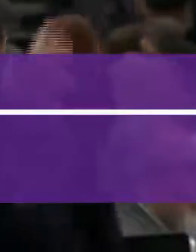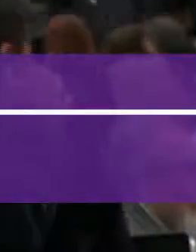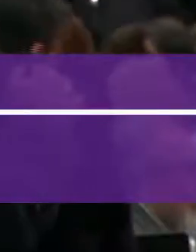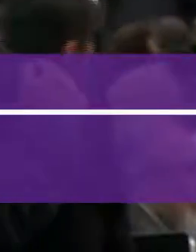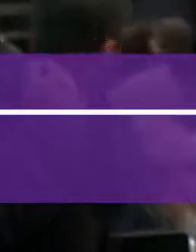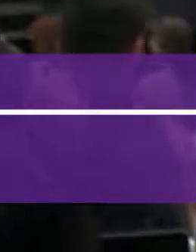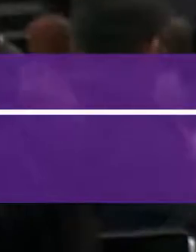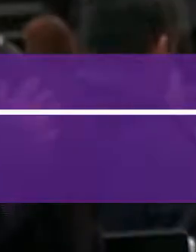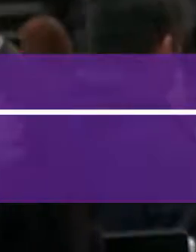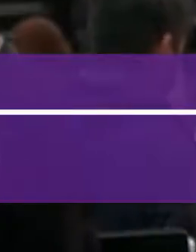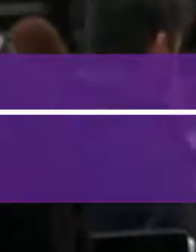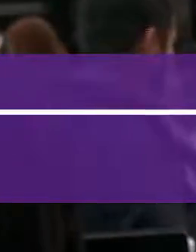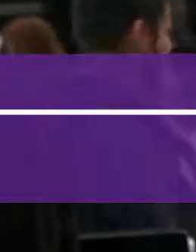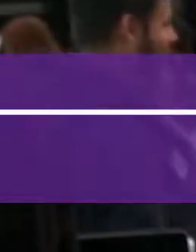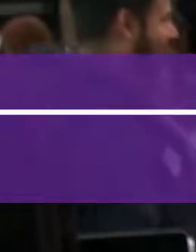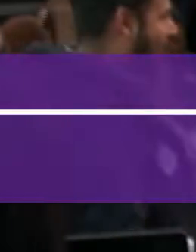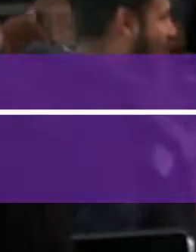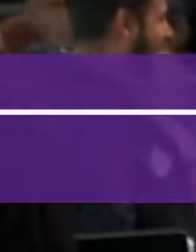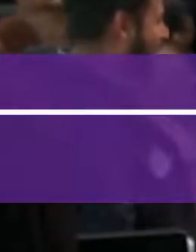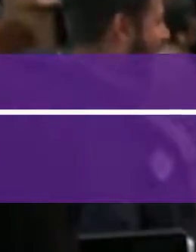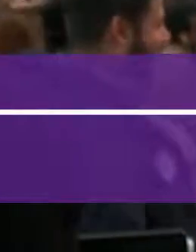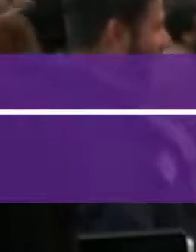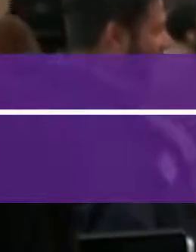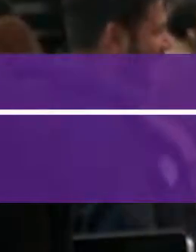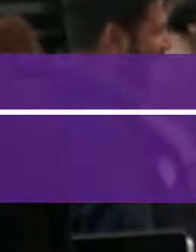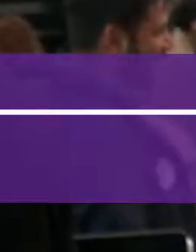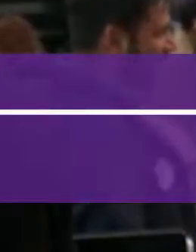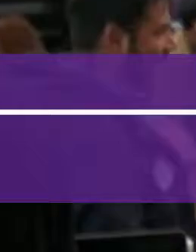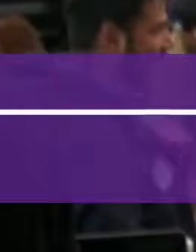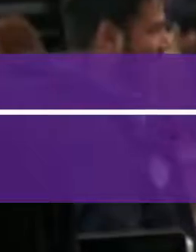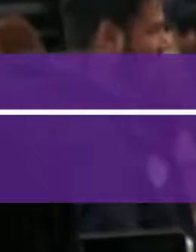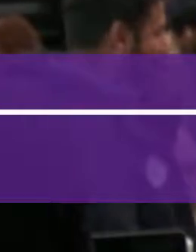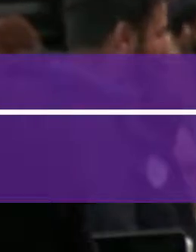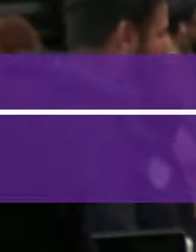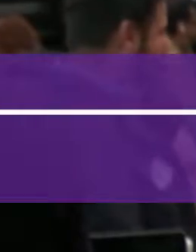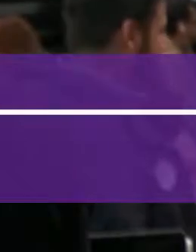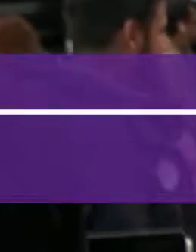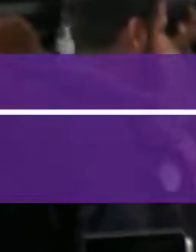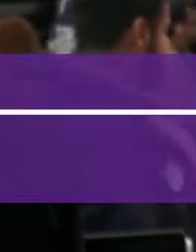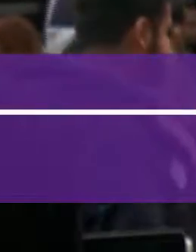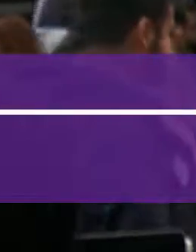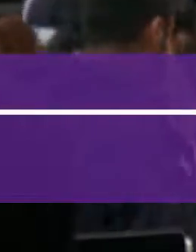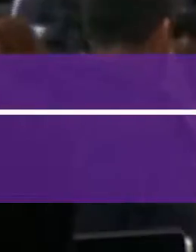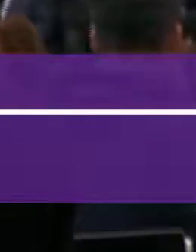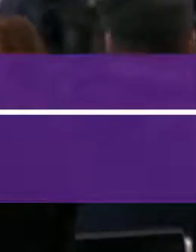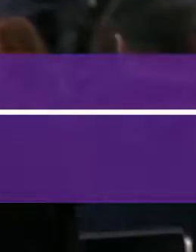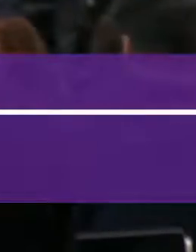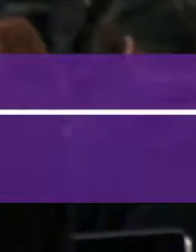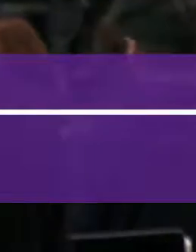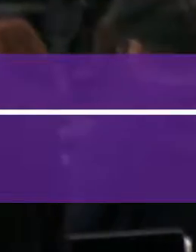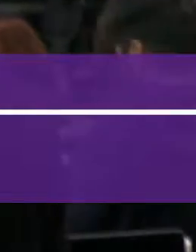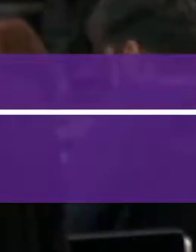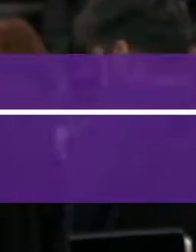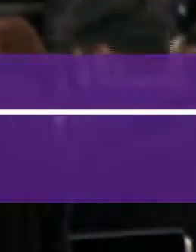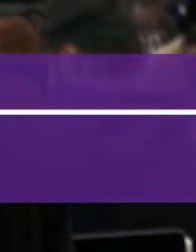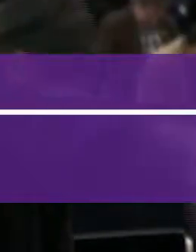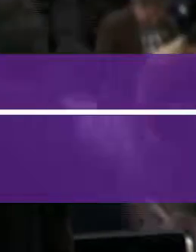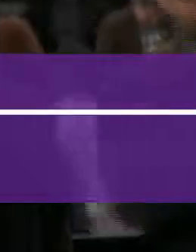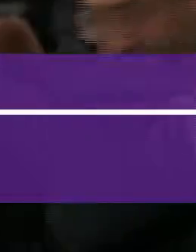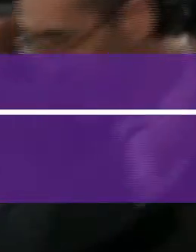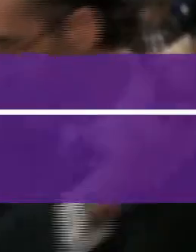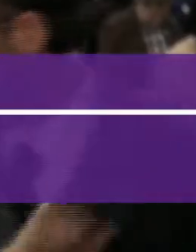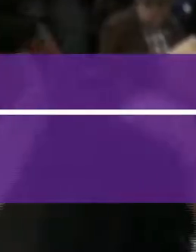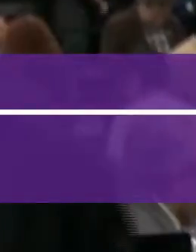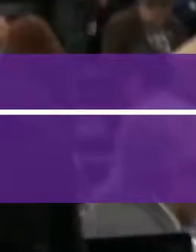este día de trabajo fueron los siguientes. Durante el desarrollo de este día, los integrantes de esta Asamblea Constituyente